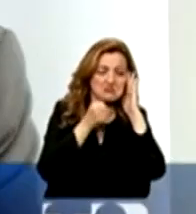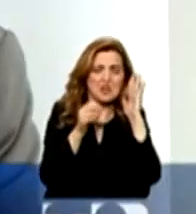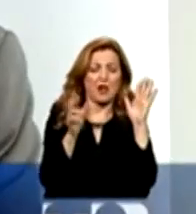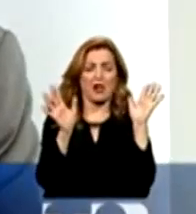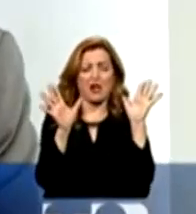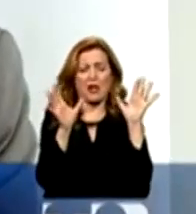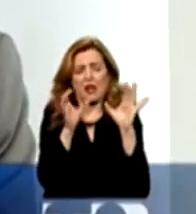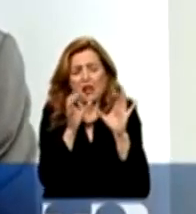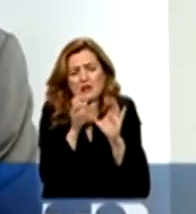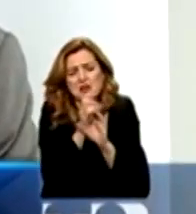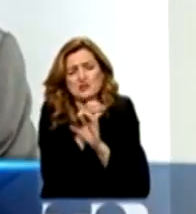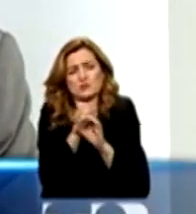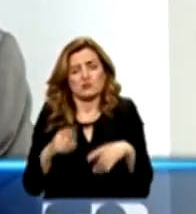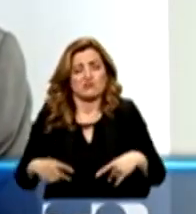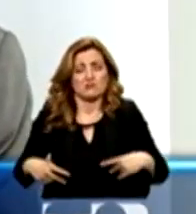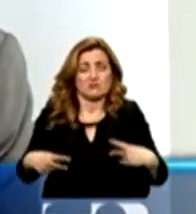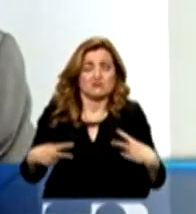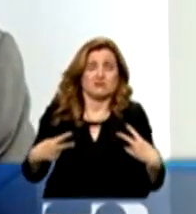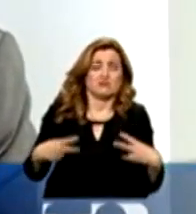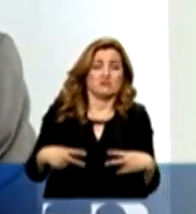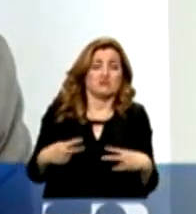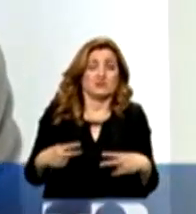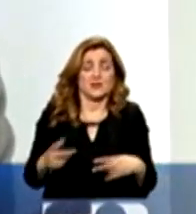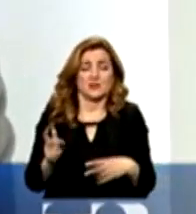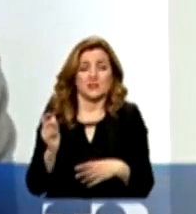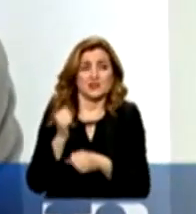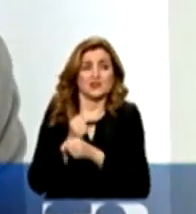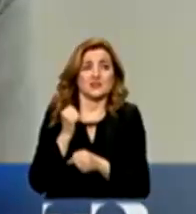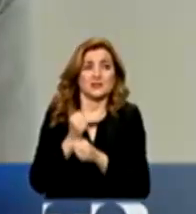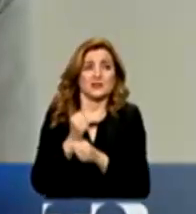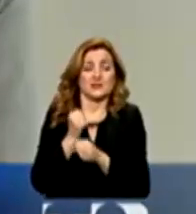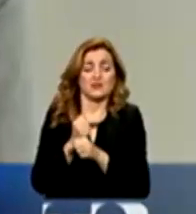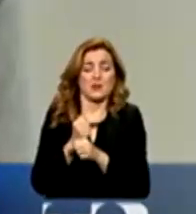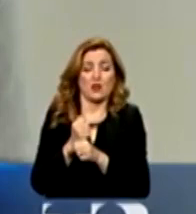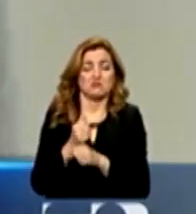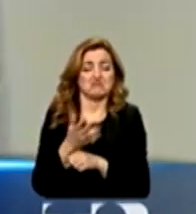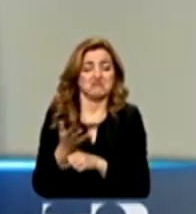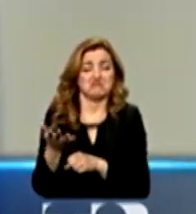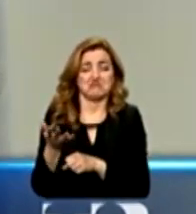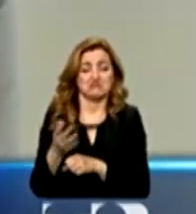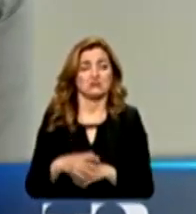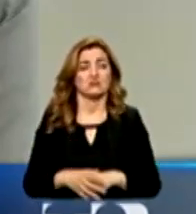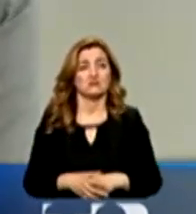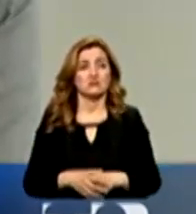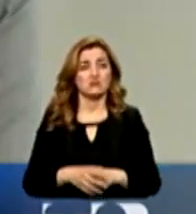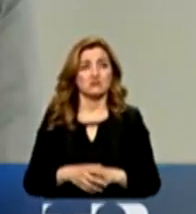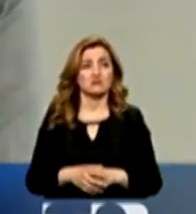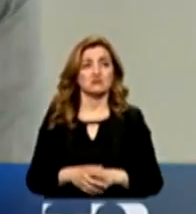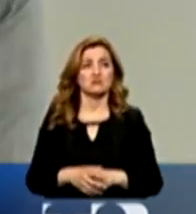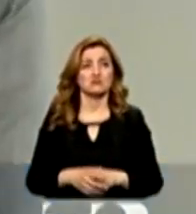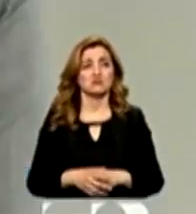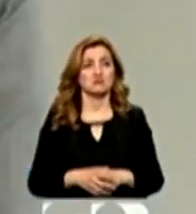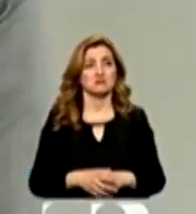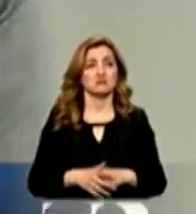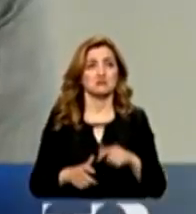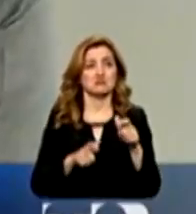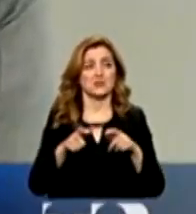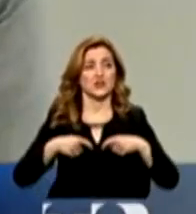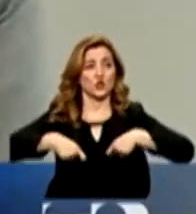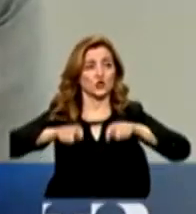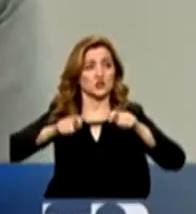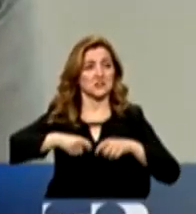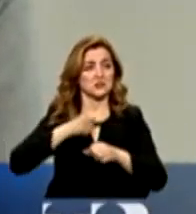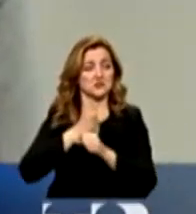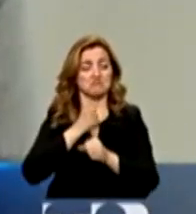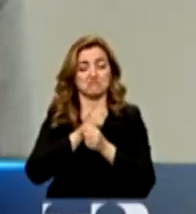lúgubres, cuya vida se restringe a extraer la fibra de abacá. Ninguna de estas personas tiene contratos de trabajo,